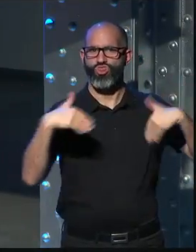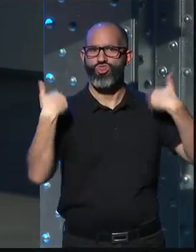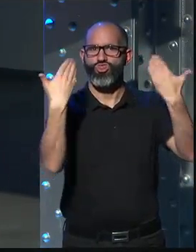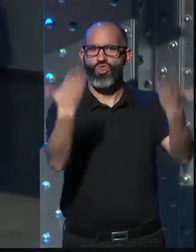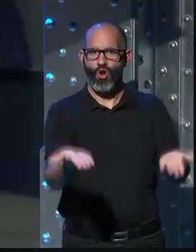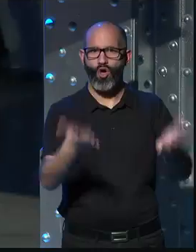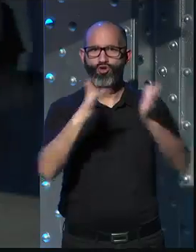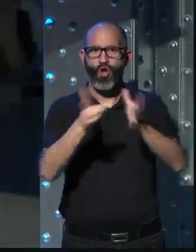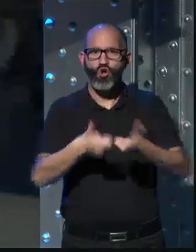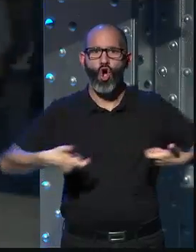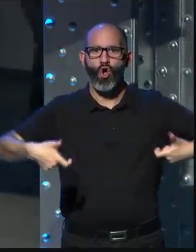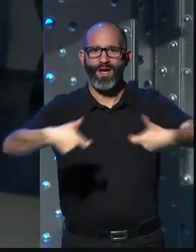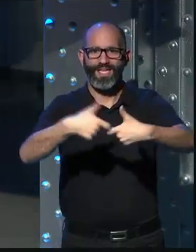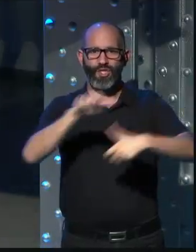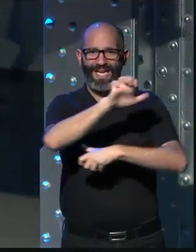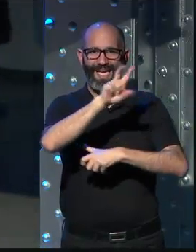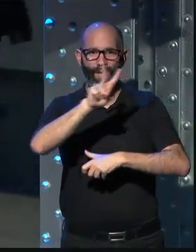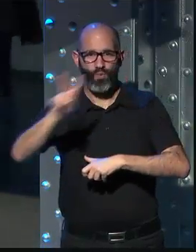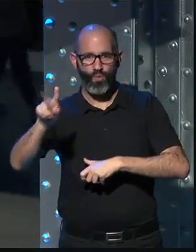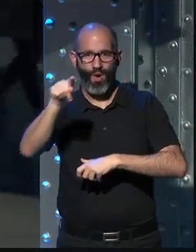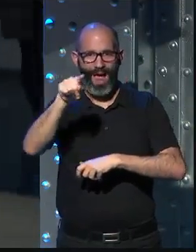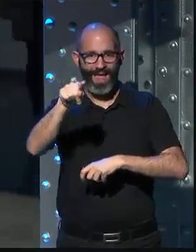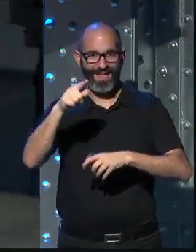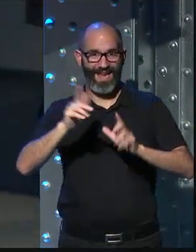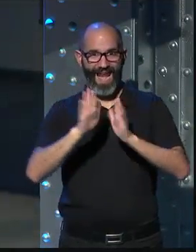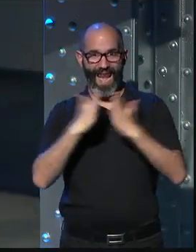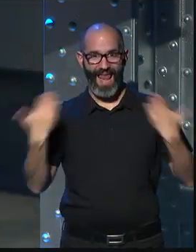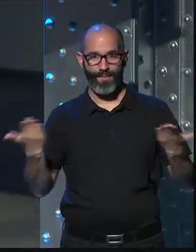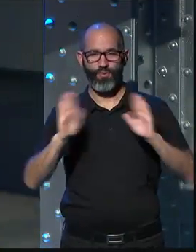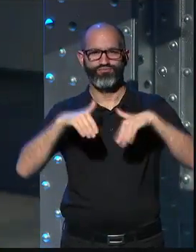del Congreso de Estados Unidos, que es donde está ahora mismo,